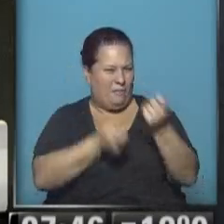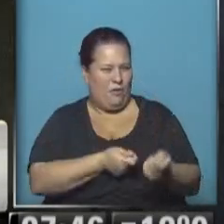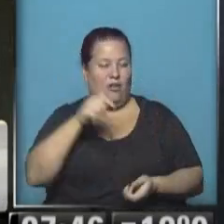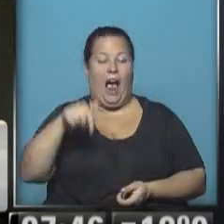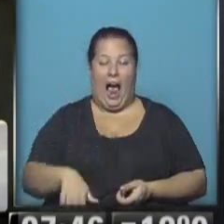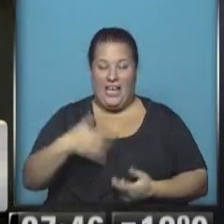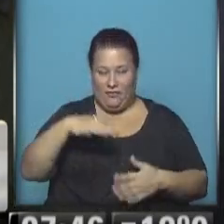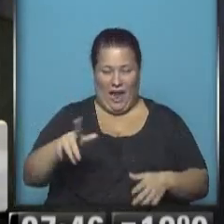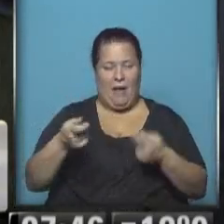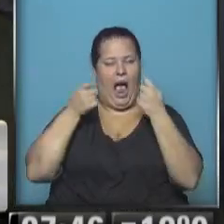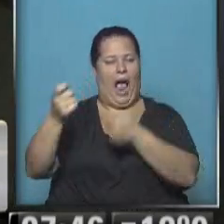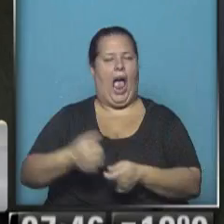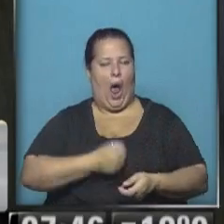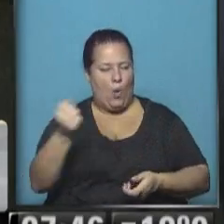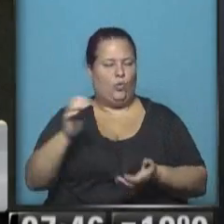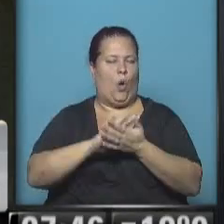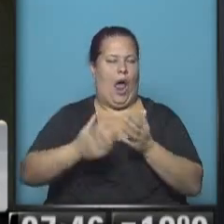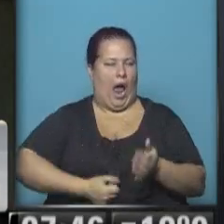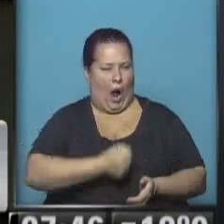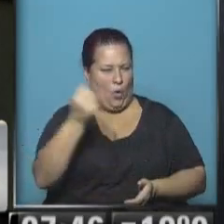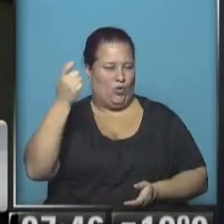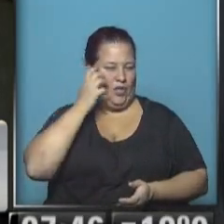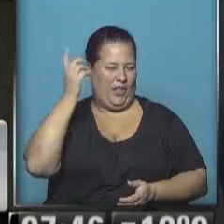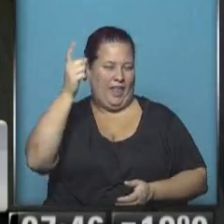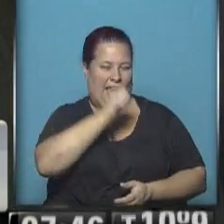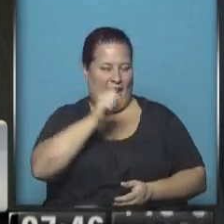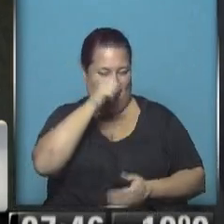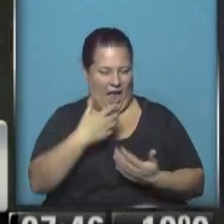estarían apoyando el ajuste y el nuevo ajuste en grecia